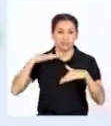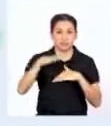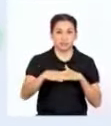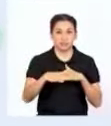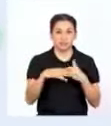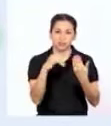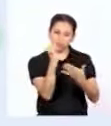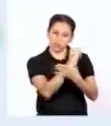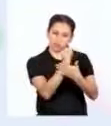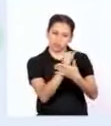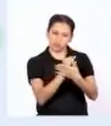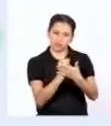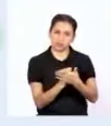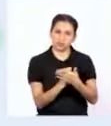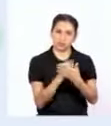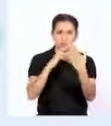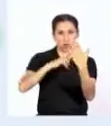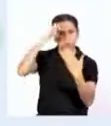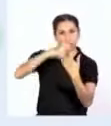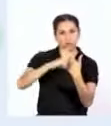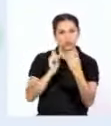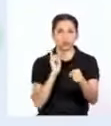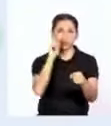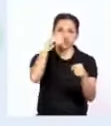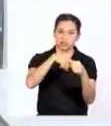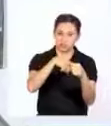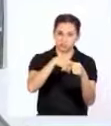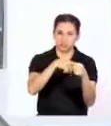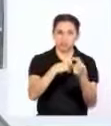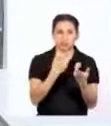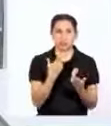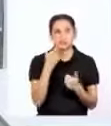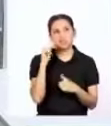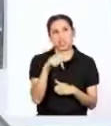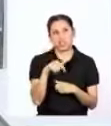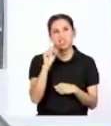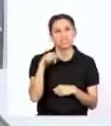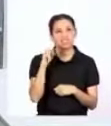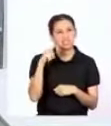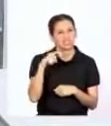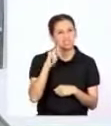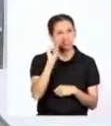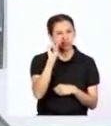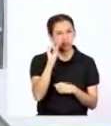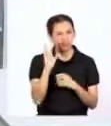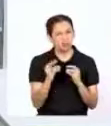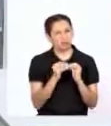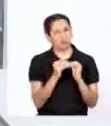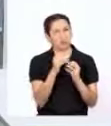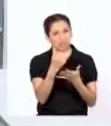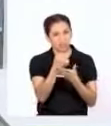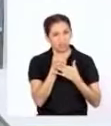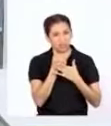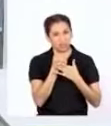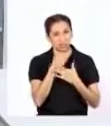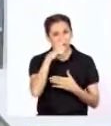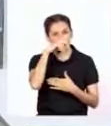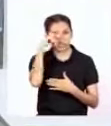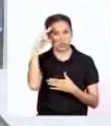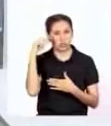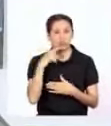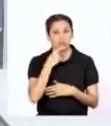Paso 3. Diseñar el proyecto participativo. Aquí sí voy a necesitar un poco de ayuda,